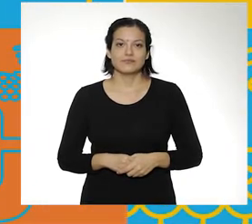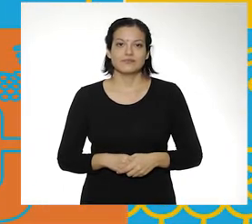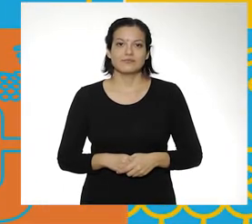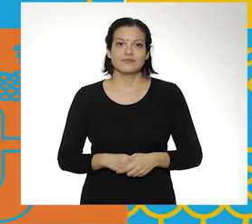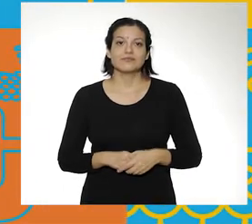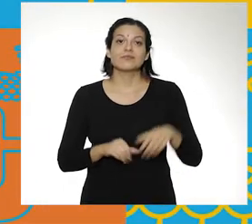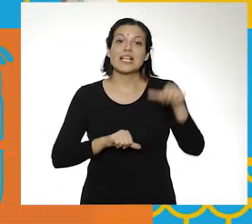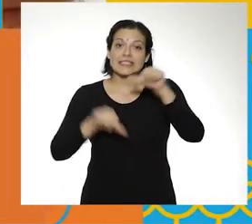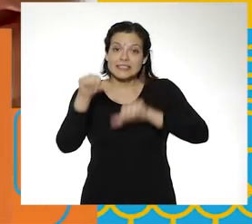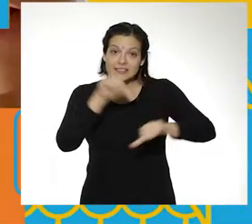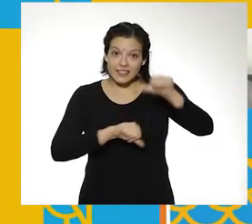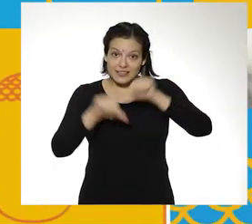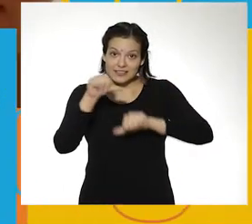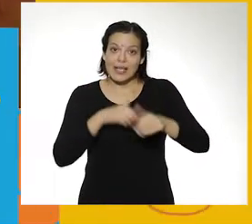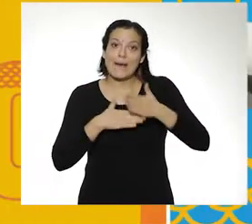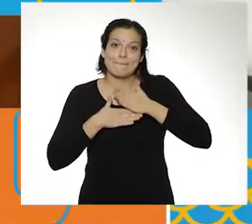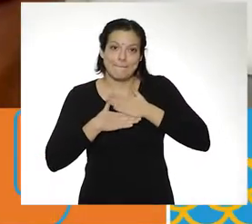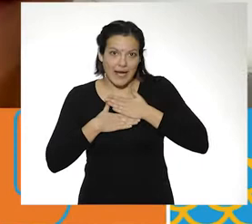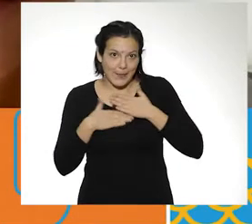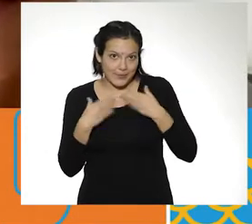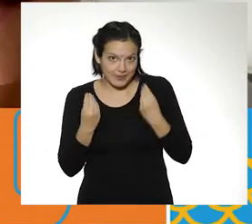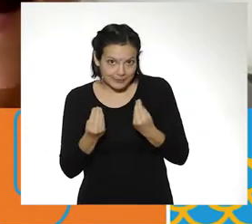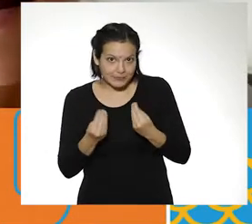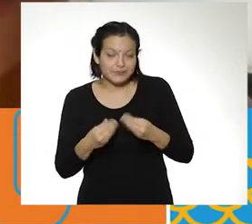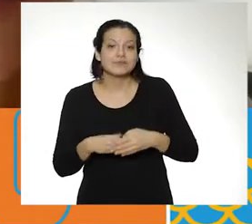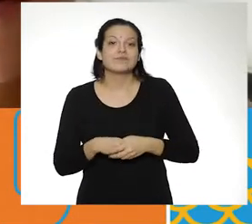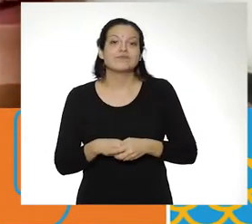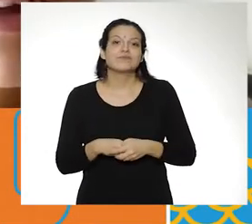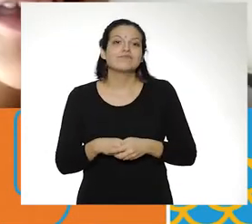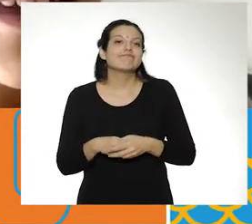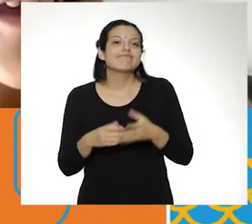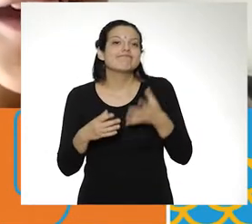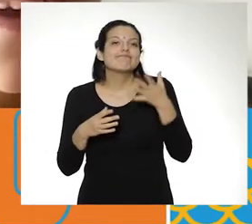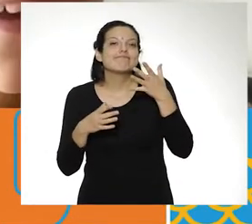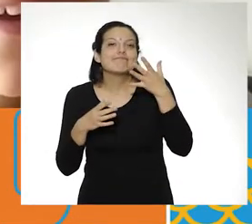La ciencia para mí es algo